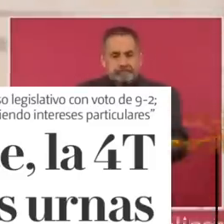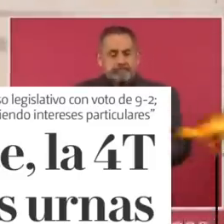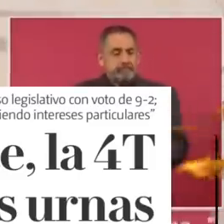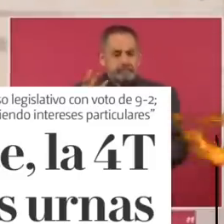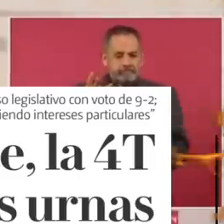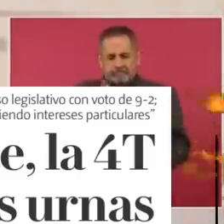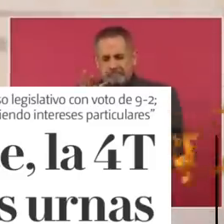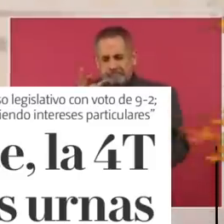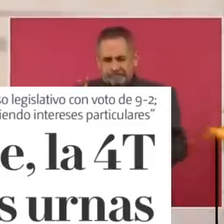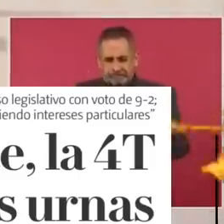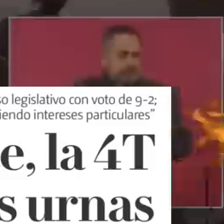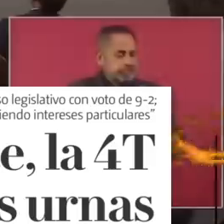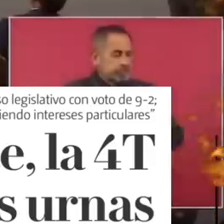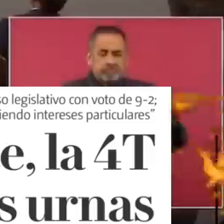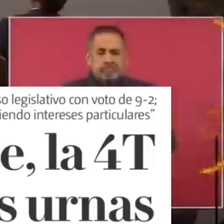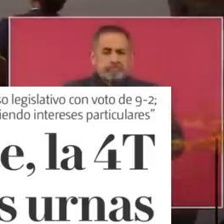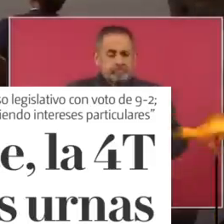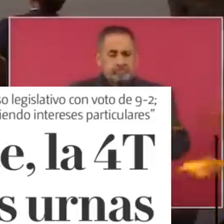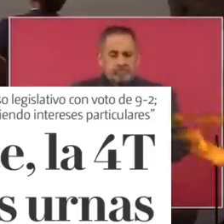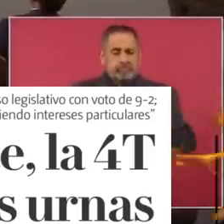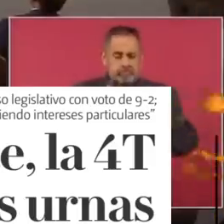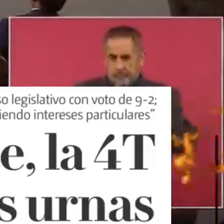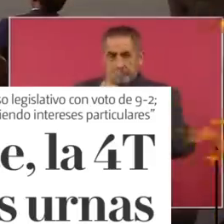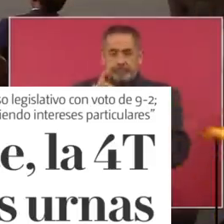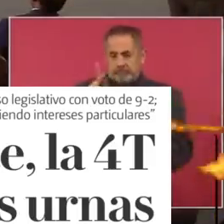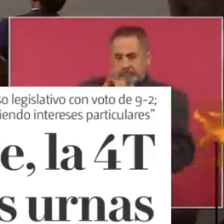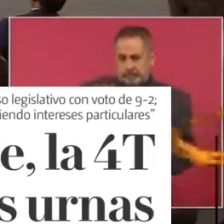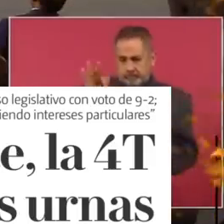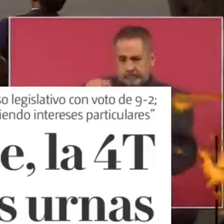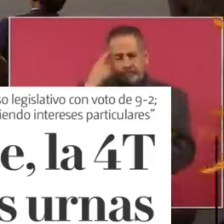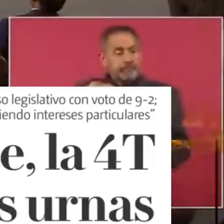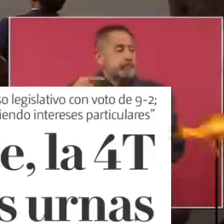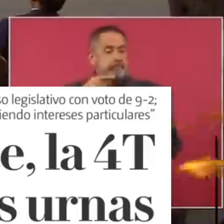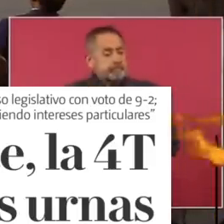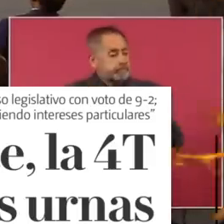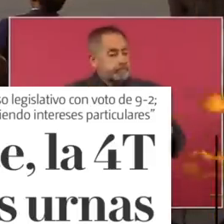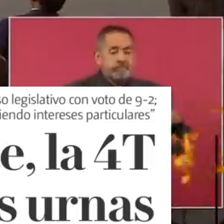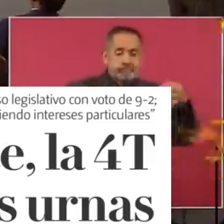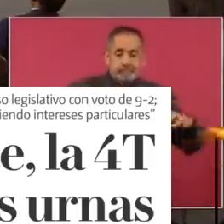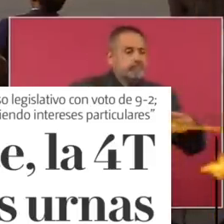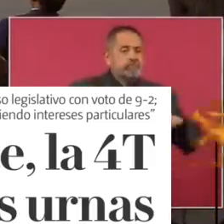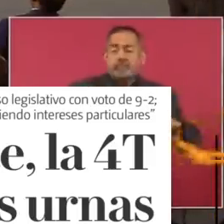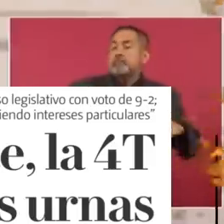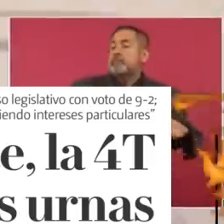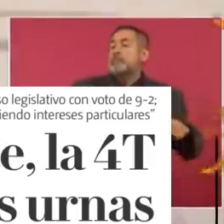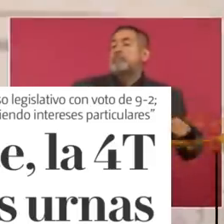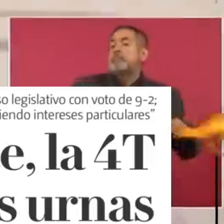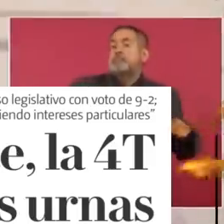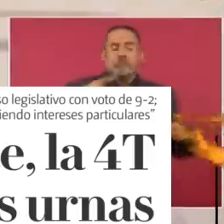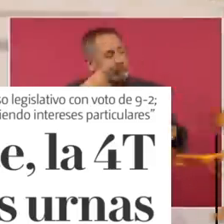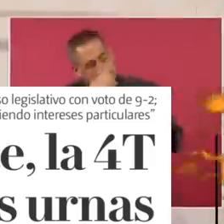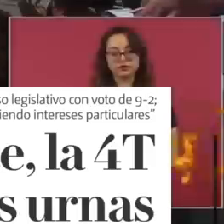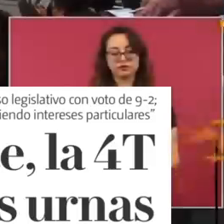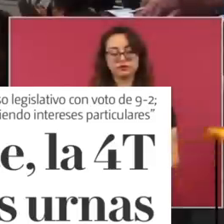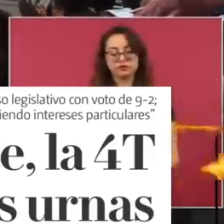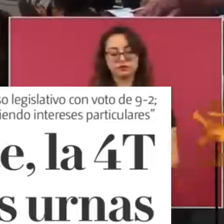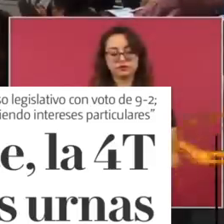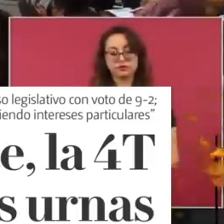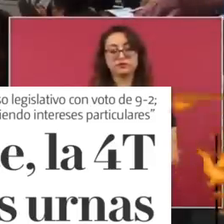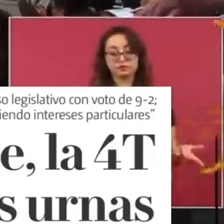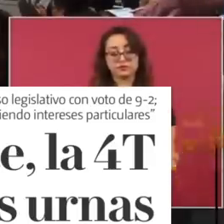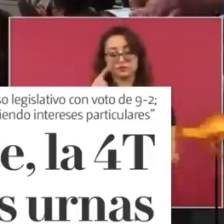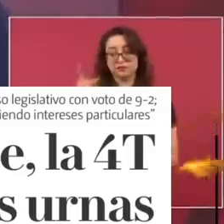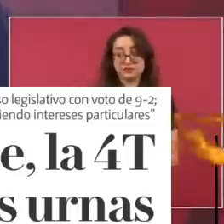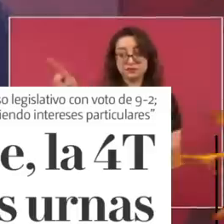tres, cuando menos tres reformas hasta ahora. La del Poder Judicial, para que el pueblo elija a los ministros. Que la ley